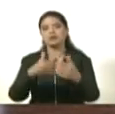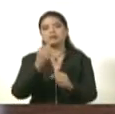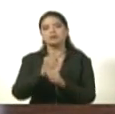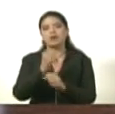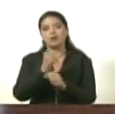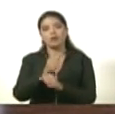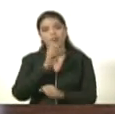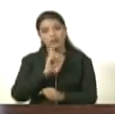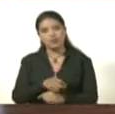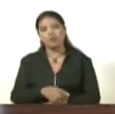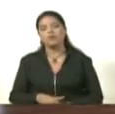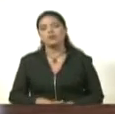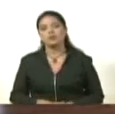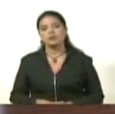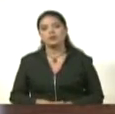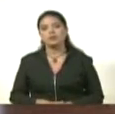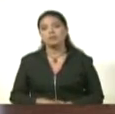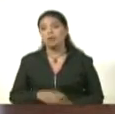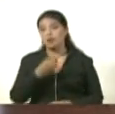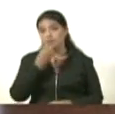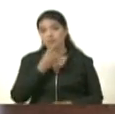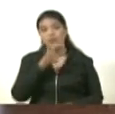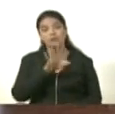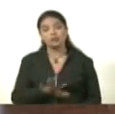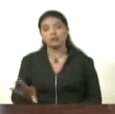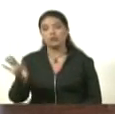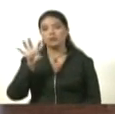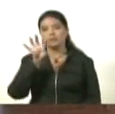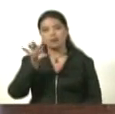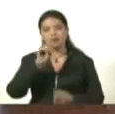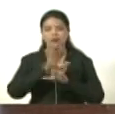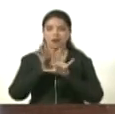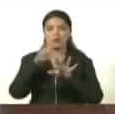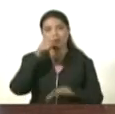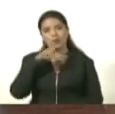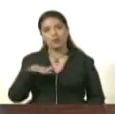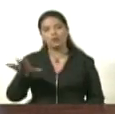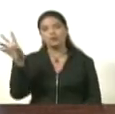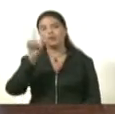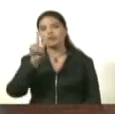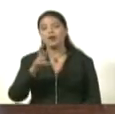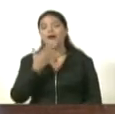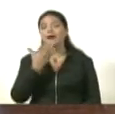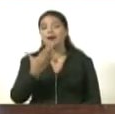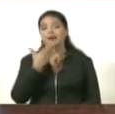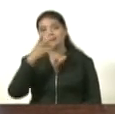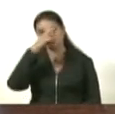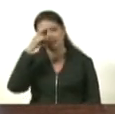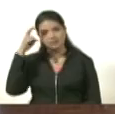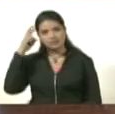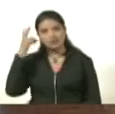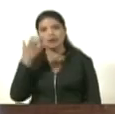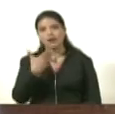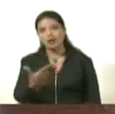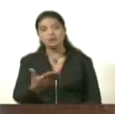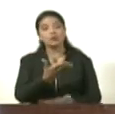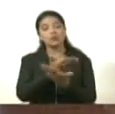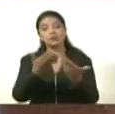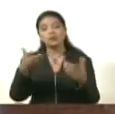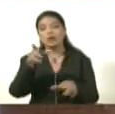tenemos que hacer para el bien del país y, por supuesto, del pueblo venezolano. Gracias, canciller, nuevamente, compañeros